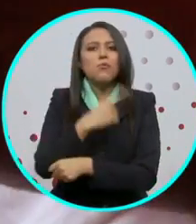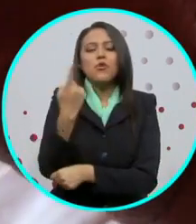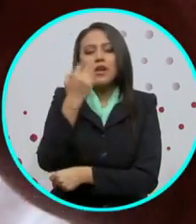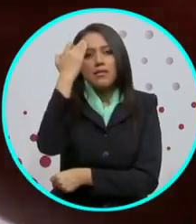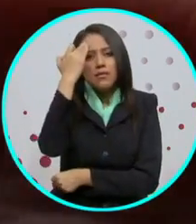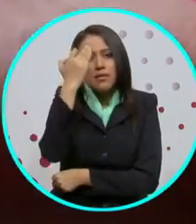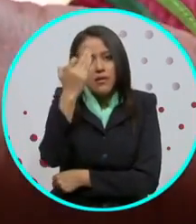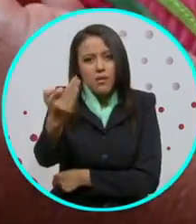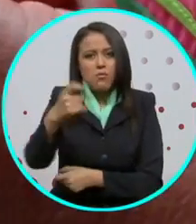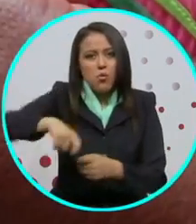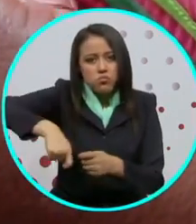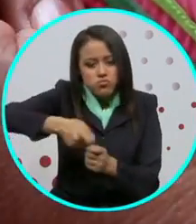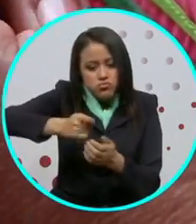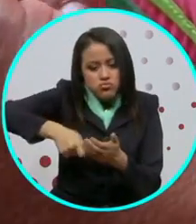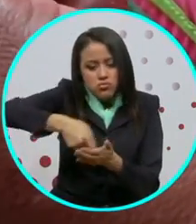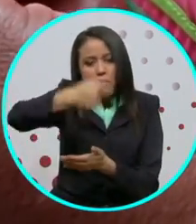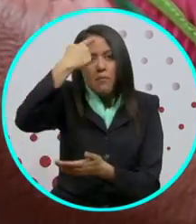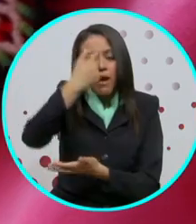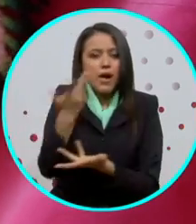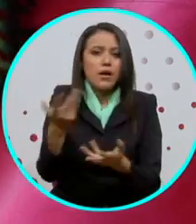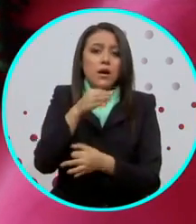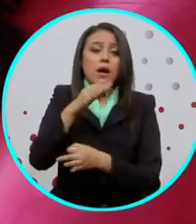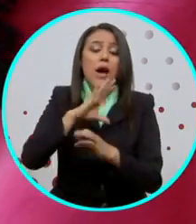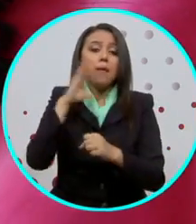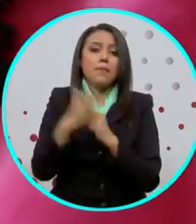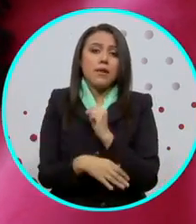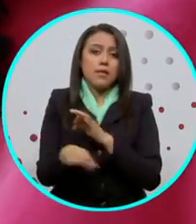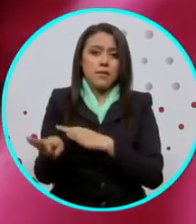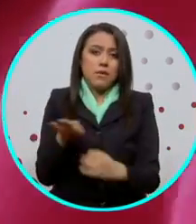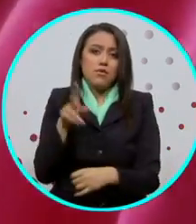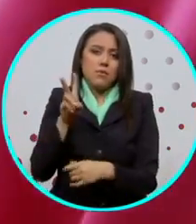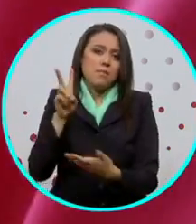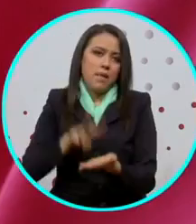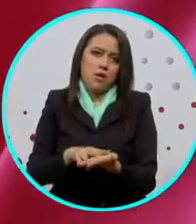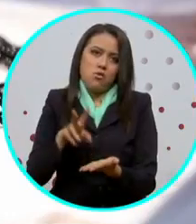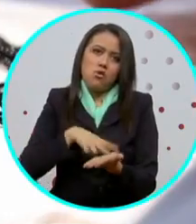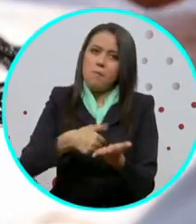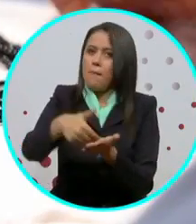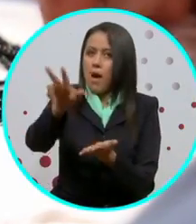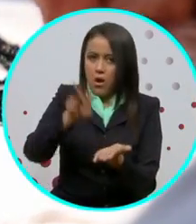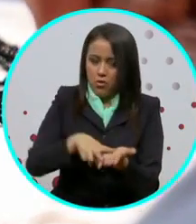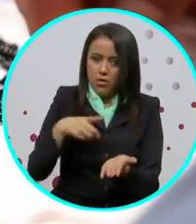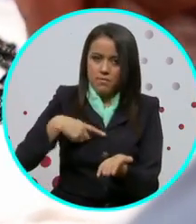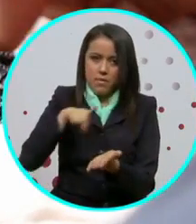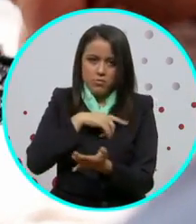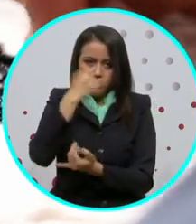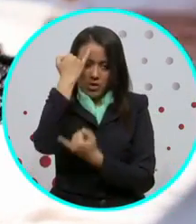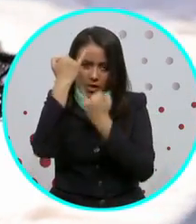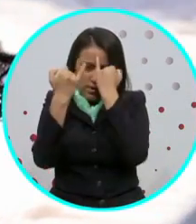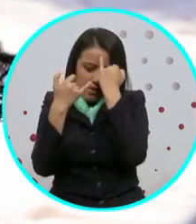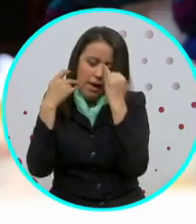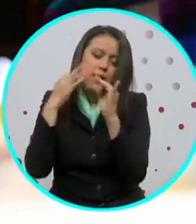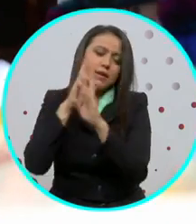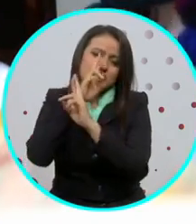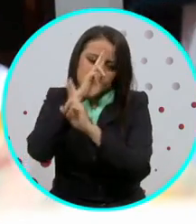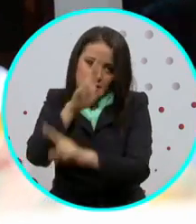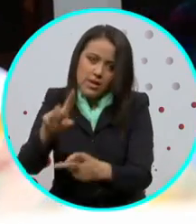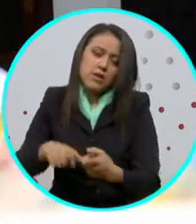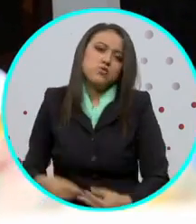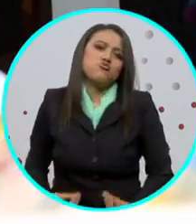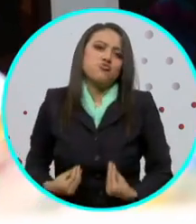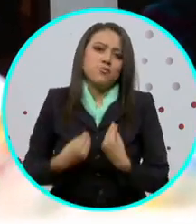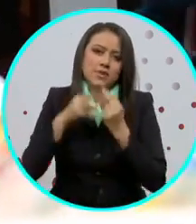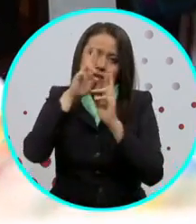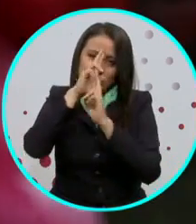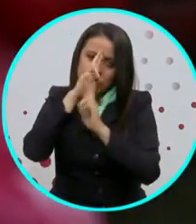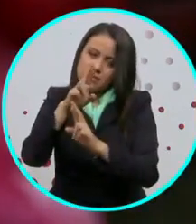duré para terminar un trabajo. El gran valor que tiene. Respetar su ideología y su forma de vida debe ser argumento